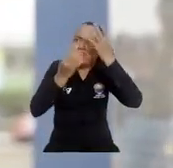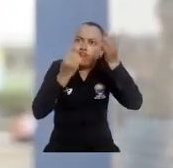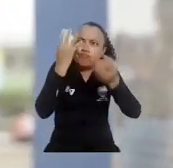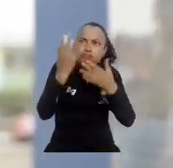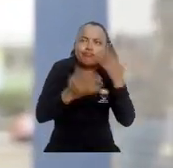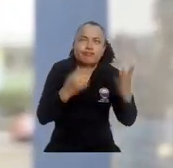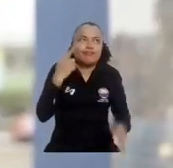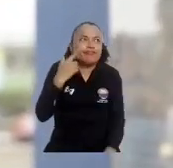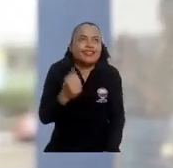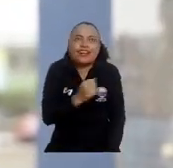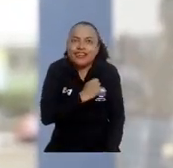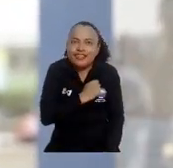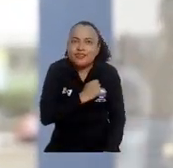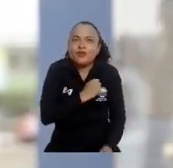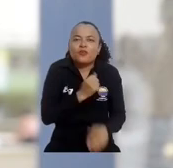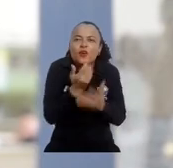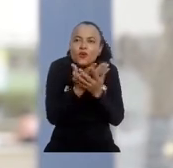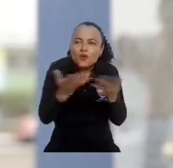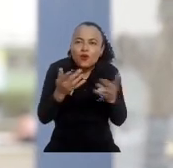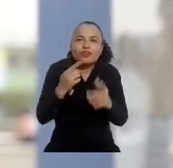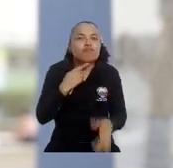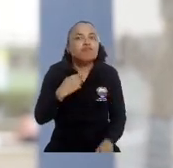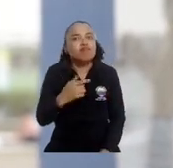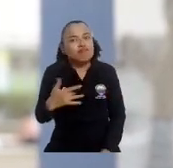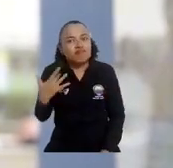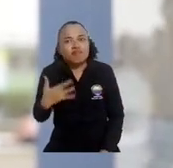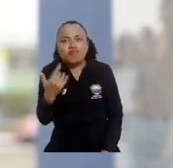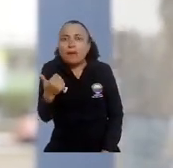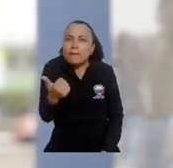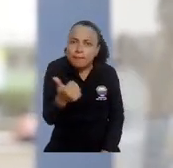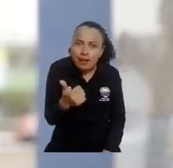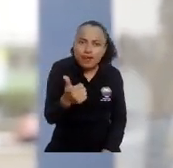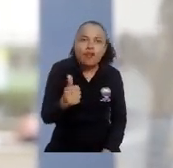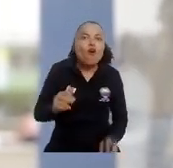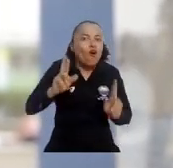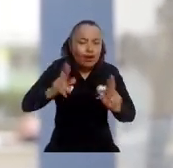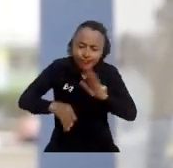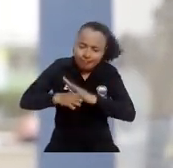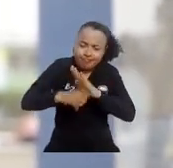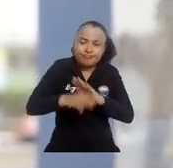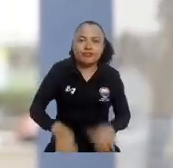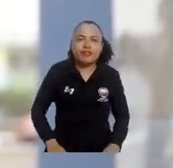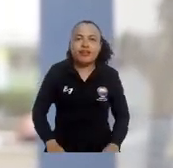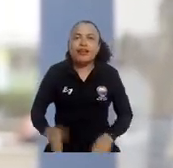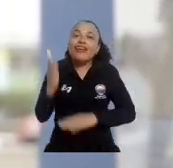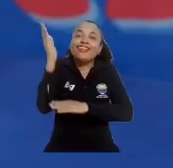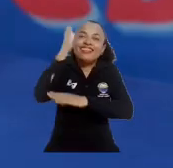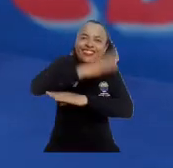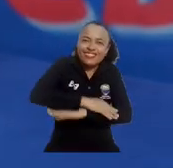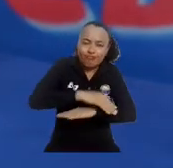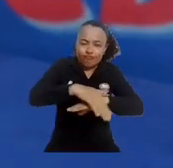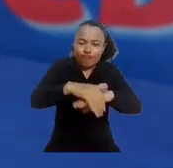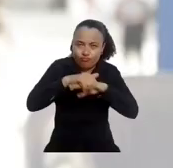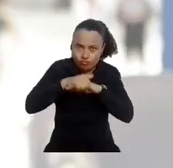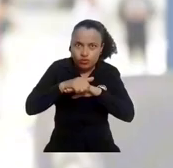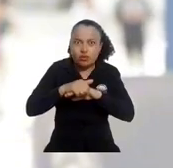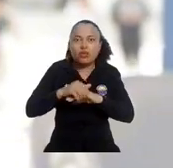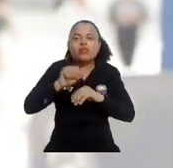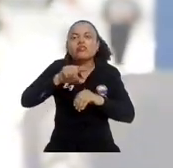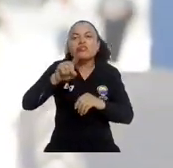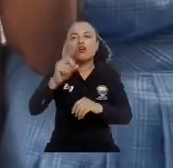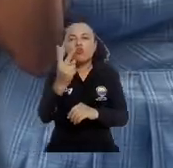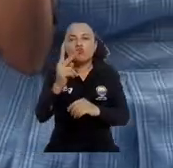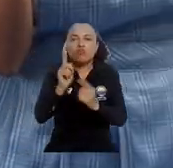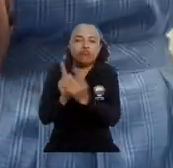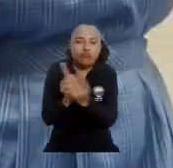muy creativo también. Me encantó demasiado, me sentí a gusto con todo esto. Y pues, quiero que sigan. Durante el English Day